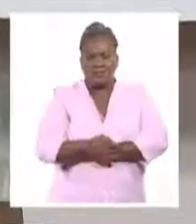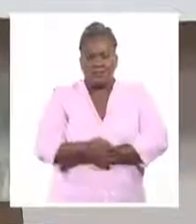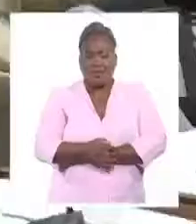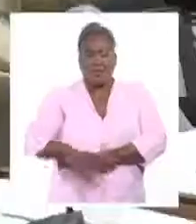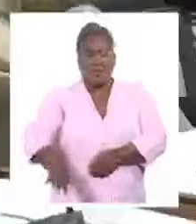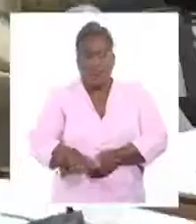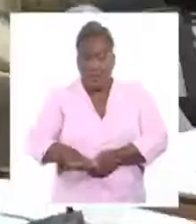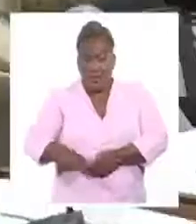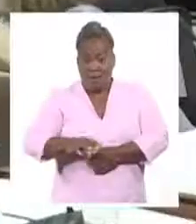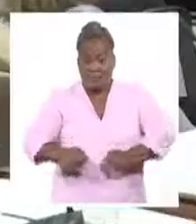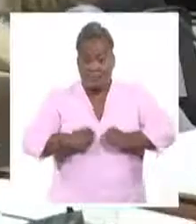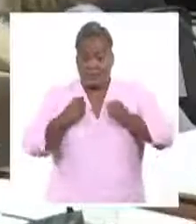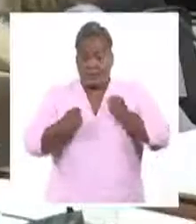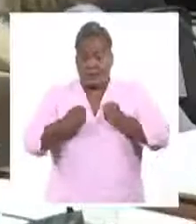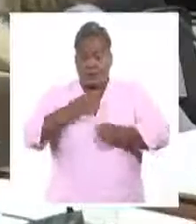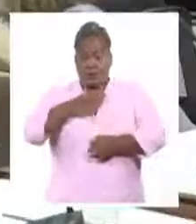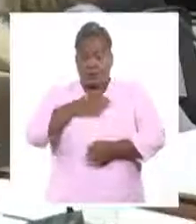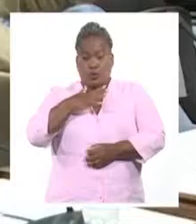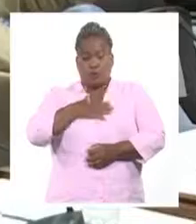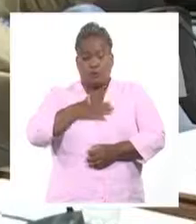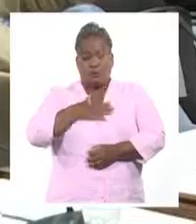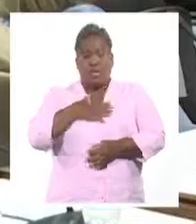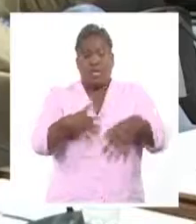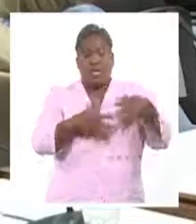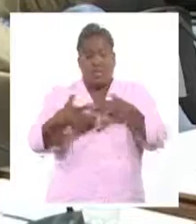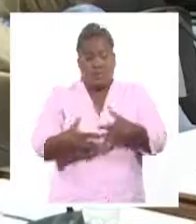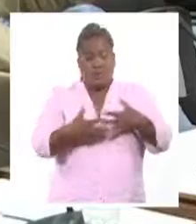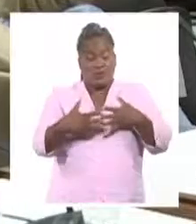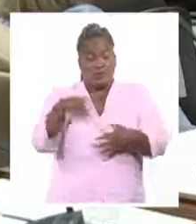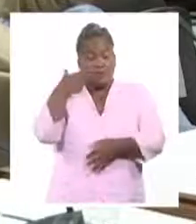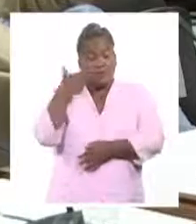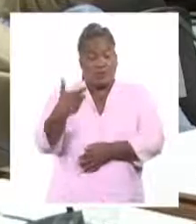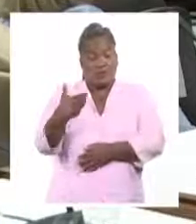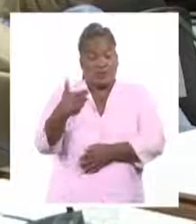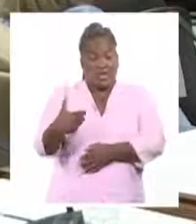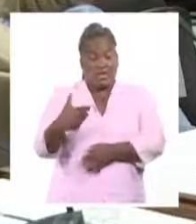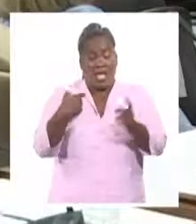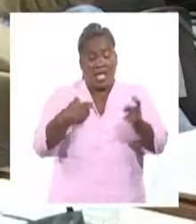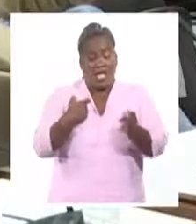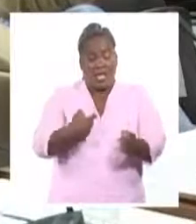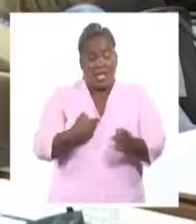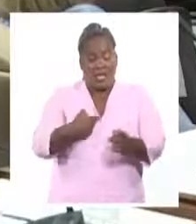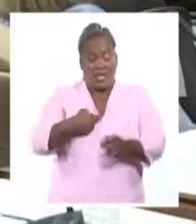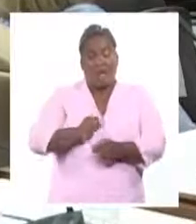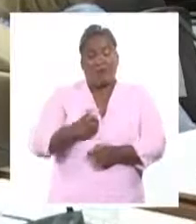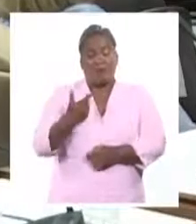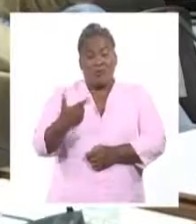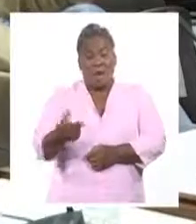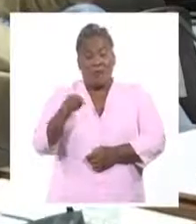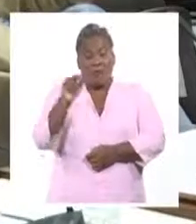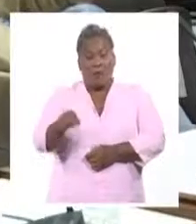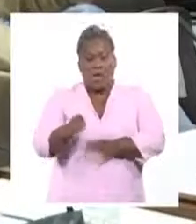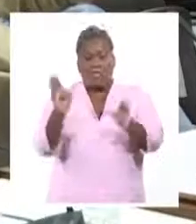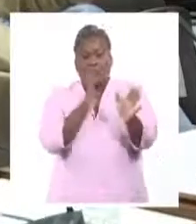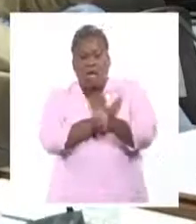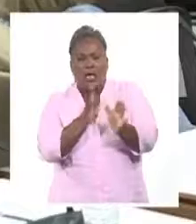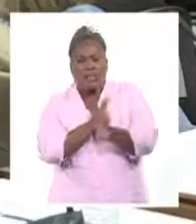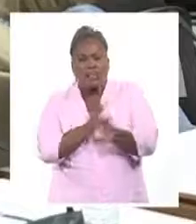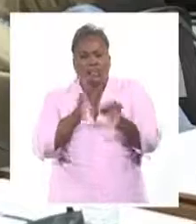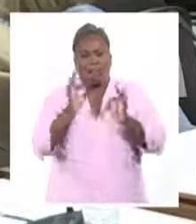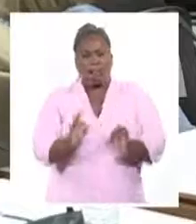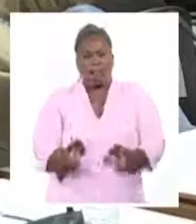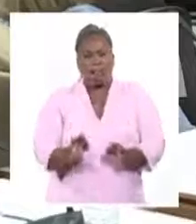nuestra resistencia. Por eso el imperio le confiere tanta importancia a la guerra cultural. Por eso el asedio, el acoso,